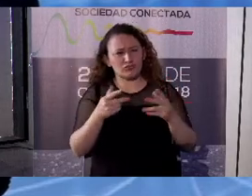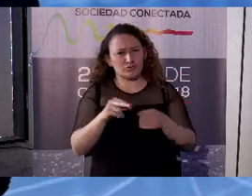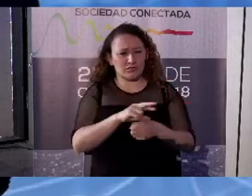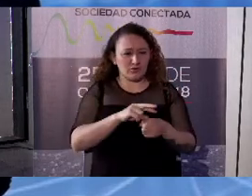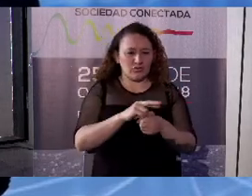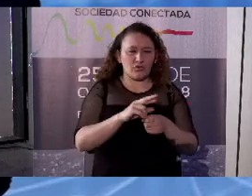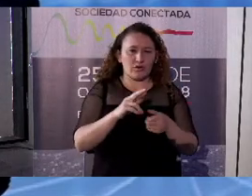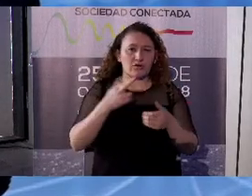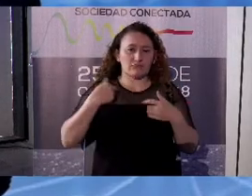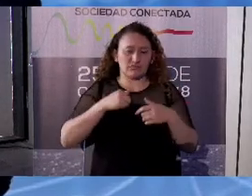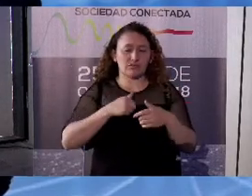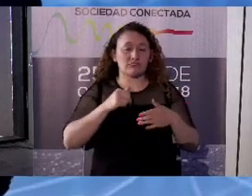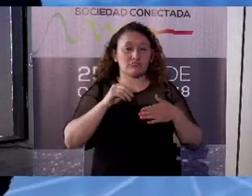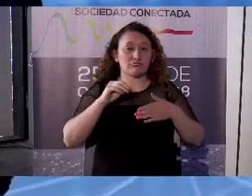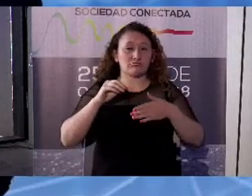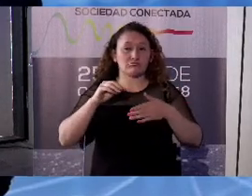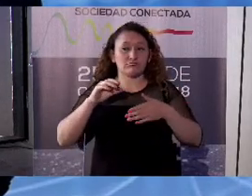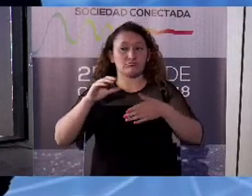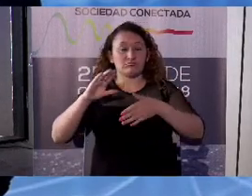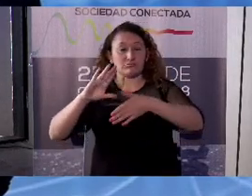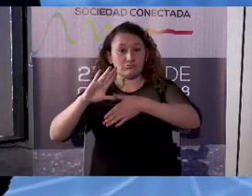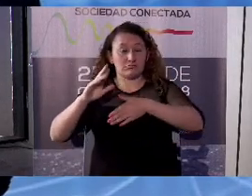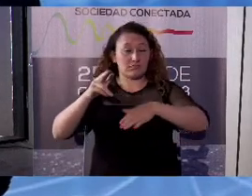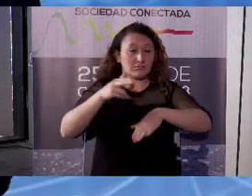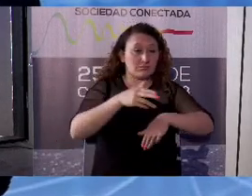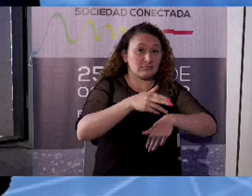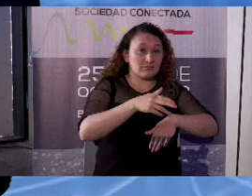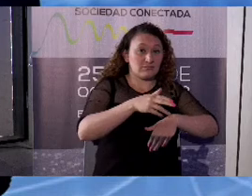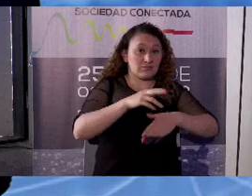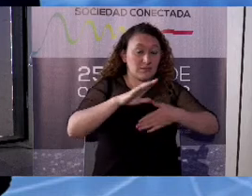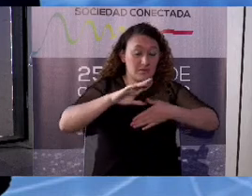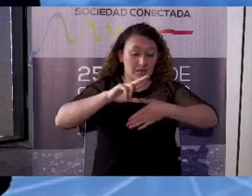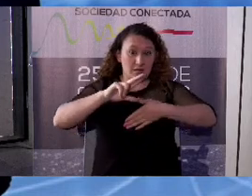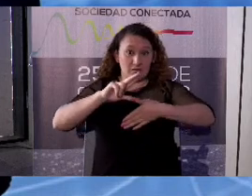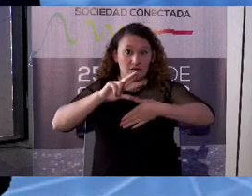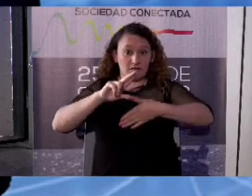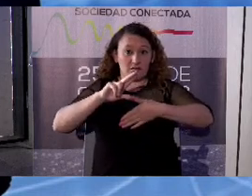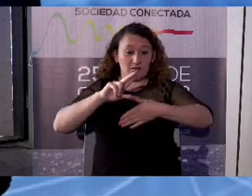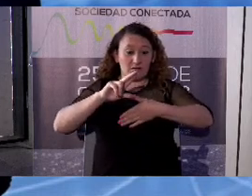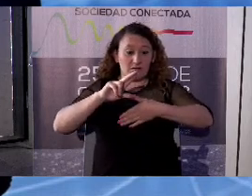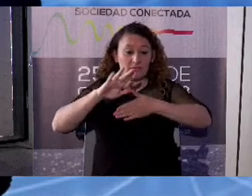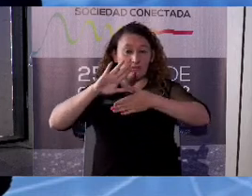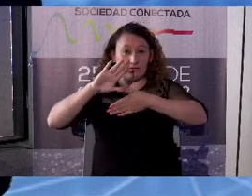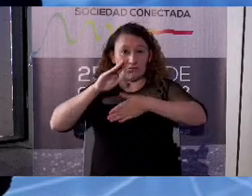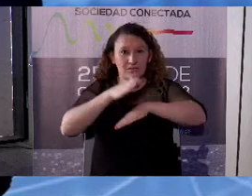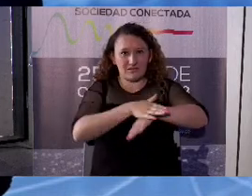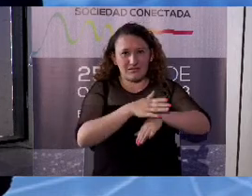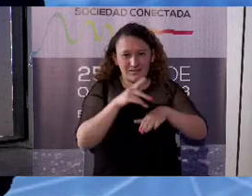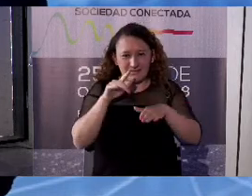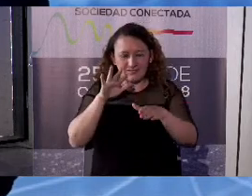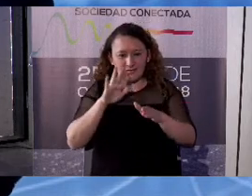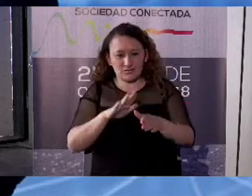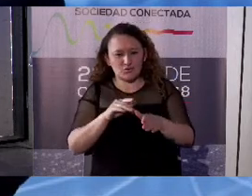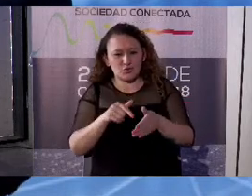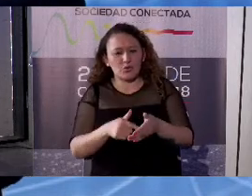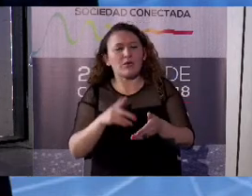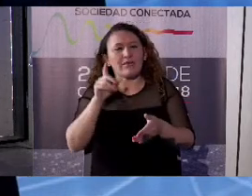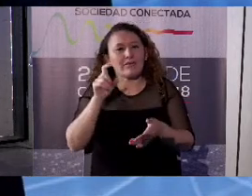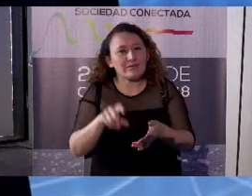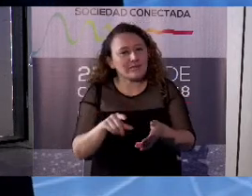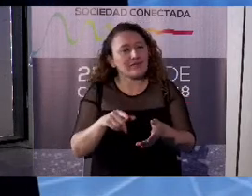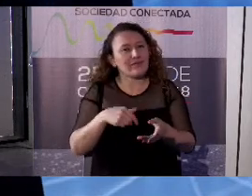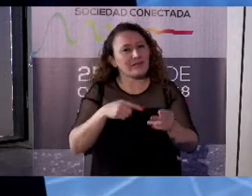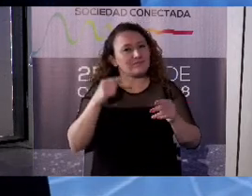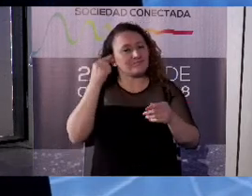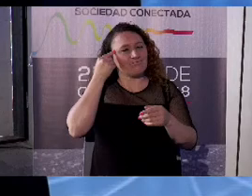subcontinente América Latina tiene que desarrollar su su su su su su ecosistema digital pensando